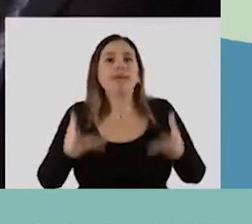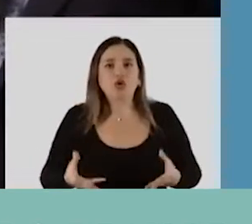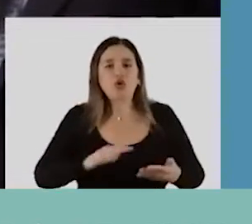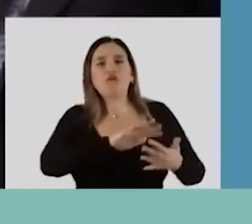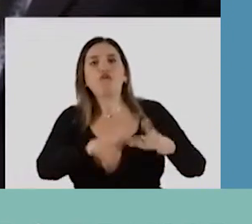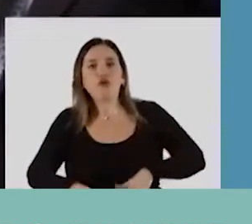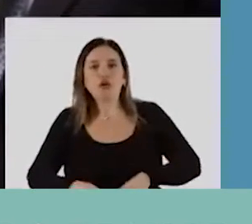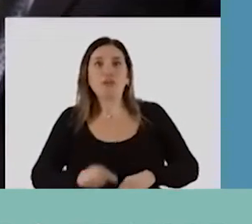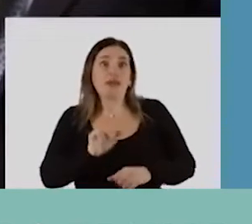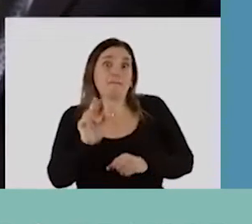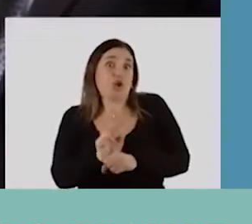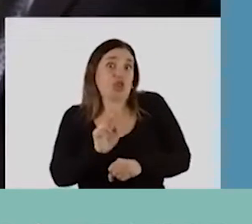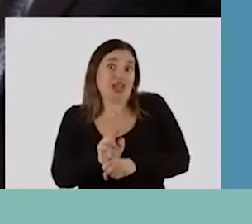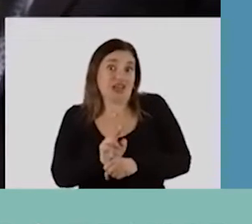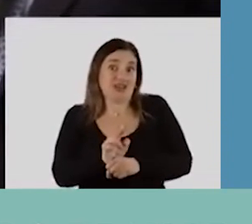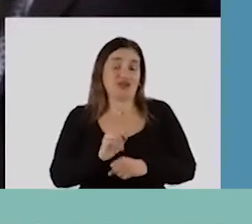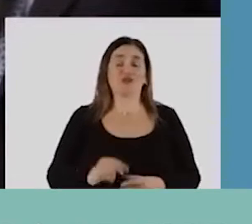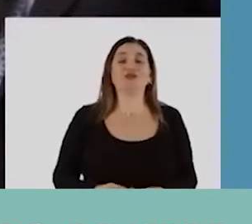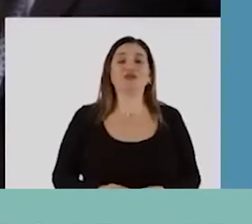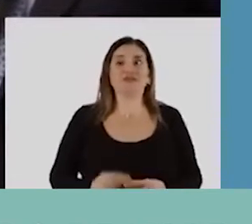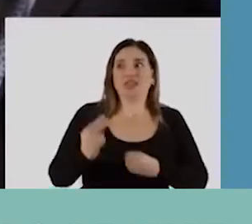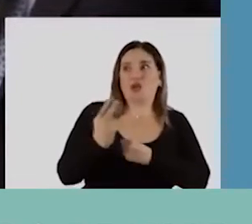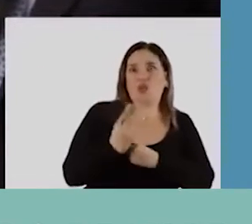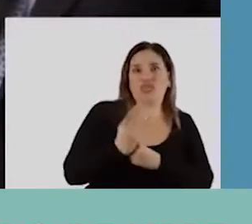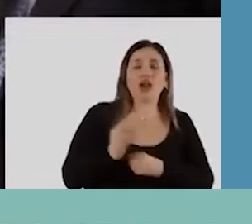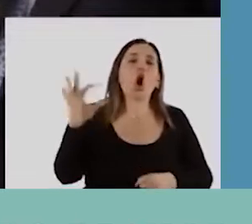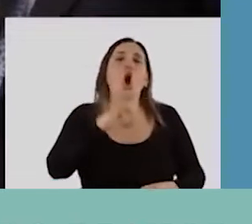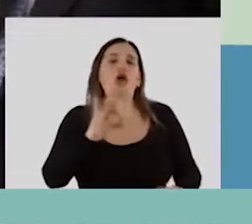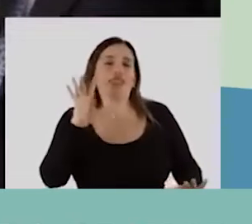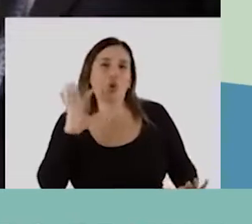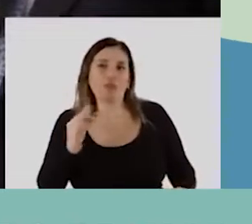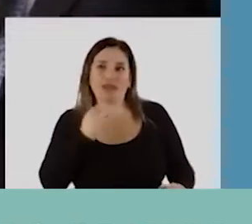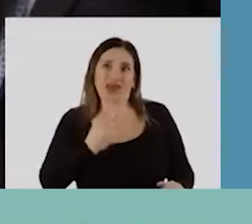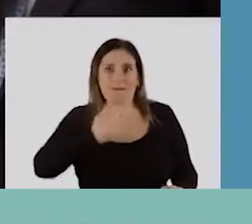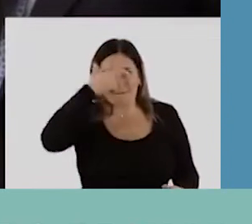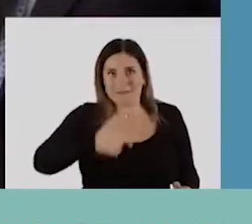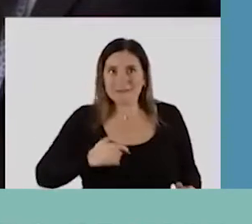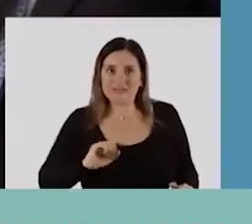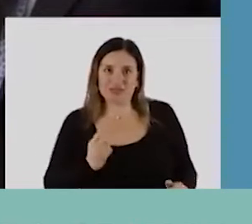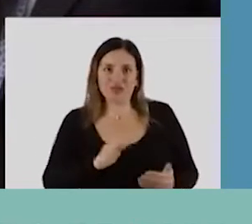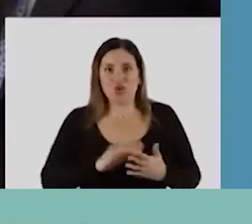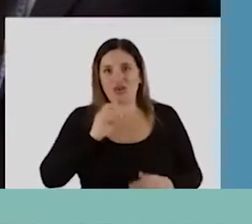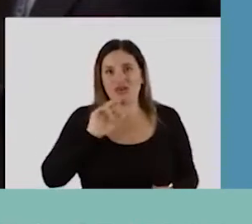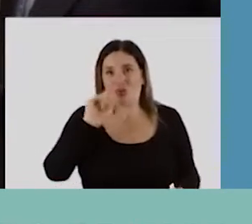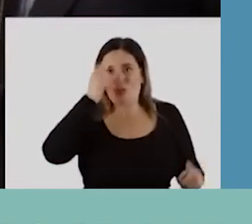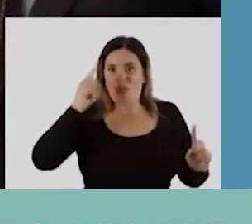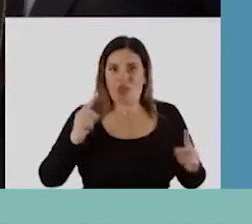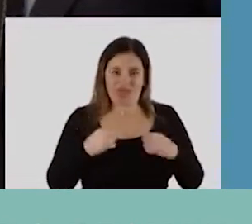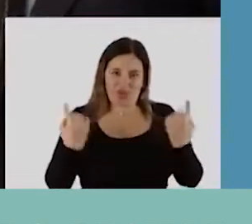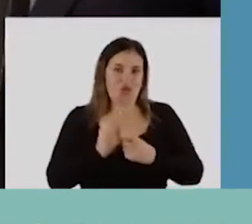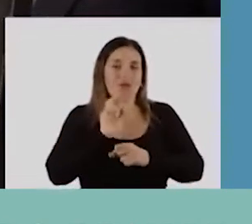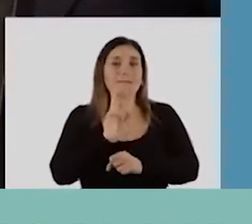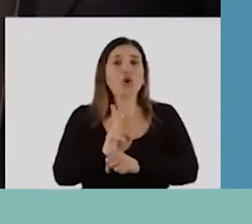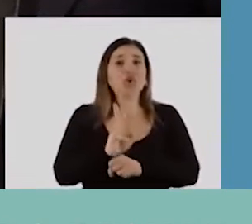que la mejor manera de protegernos, o discúlpenme que hable en primera persona a nivel